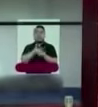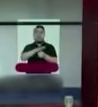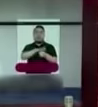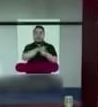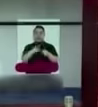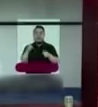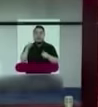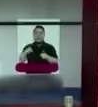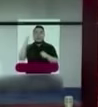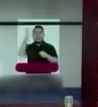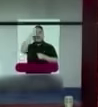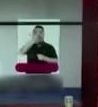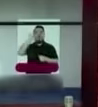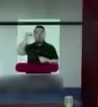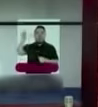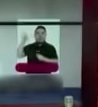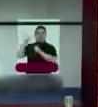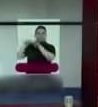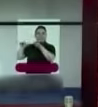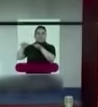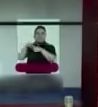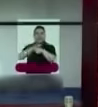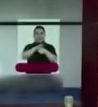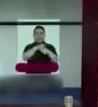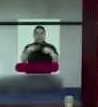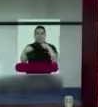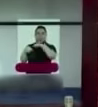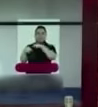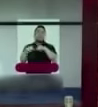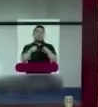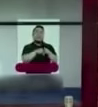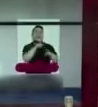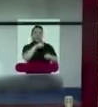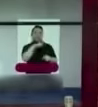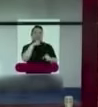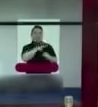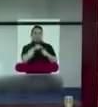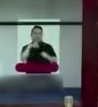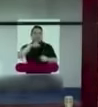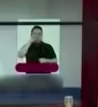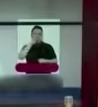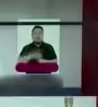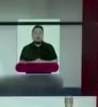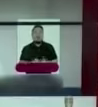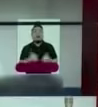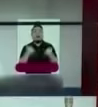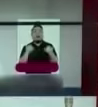No creo que venga por vapor, porque el vapor dura, imagínense, 40 días.